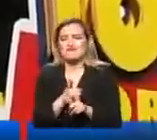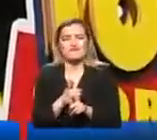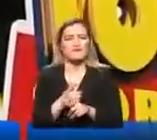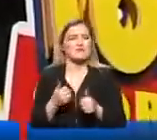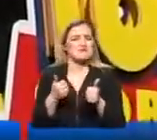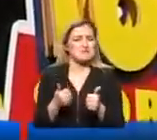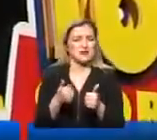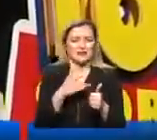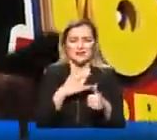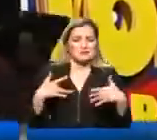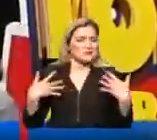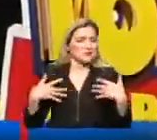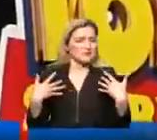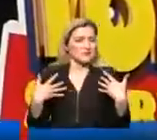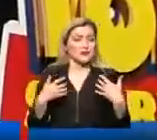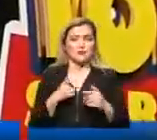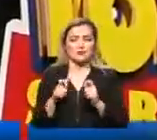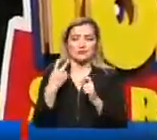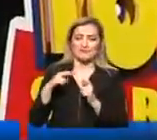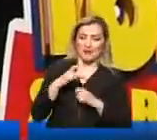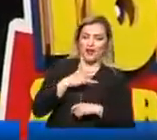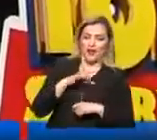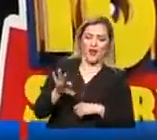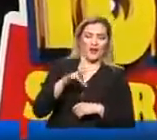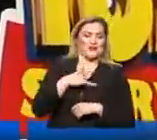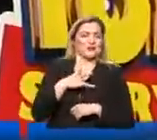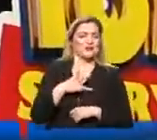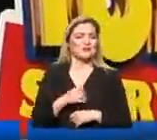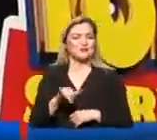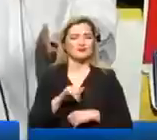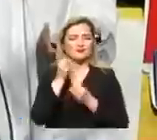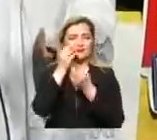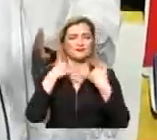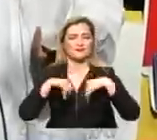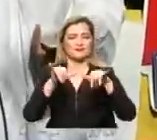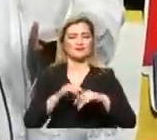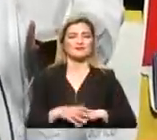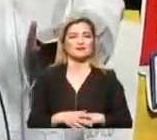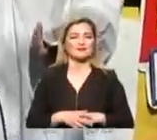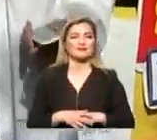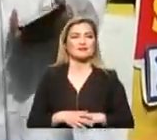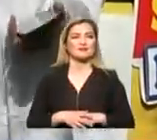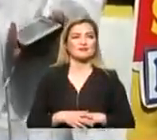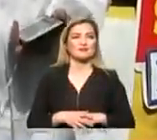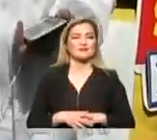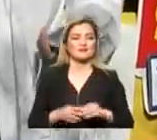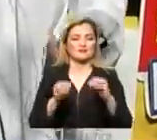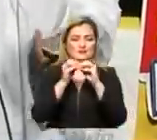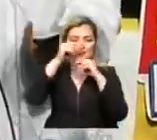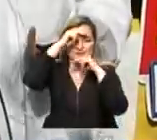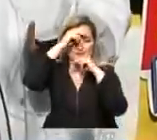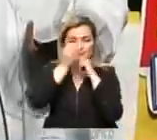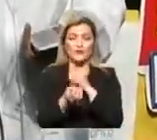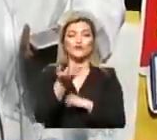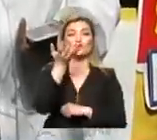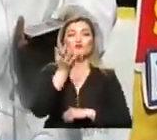alegría que tienen ellos y que transmiten a las personas que estamos a su alrededor. Con esta información regreso con ustedes, compañeras, que nos tienen más